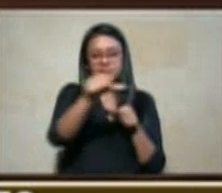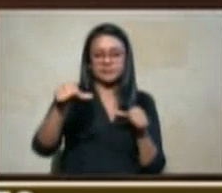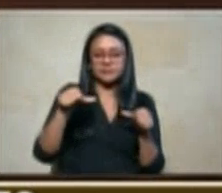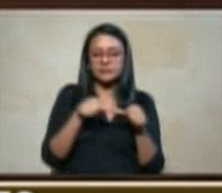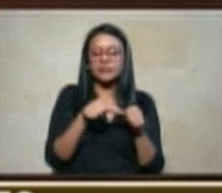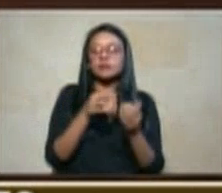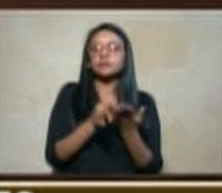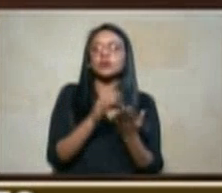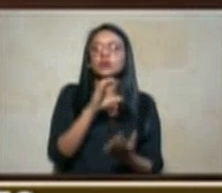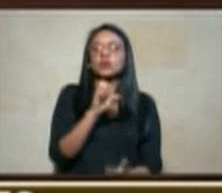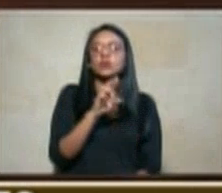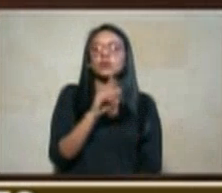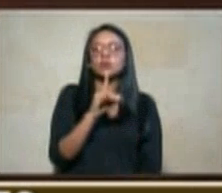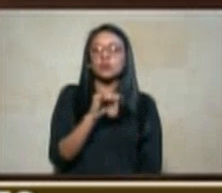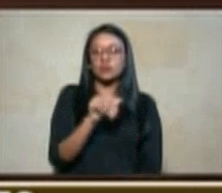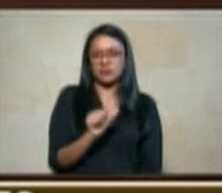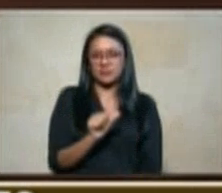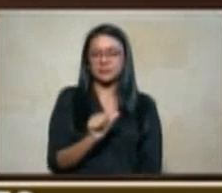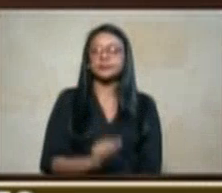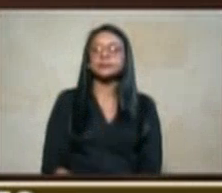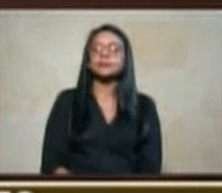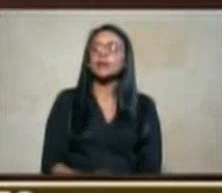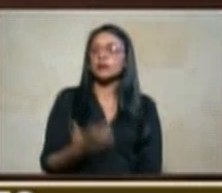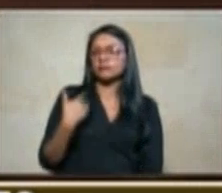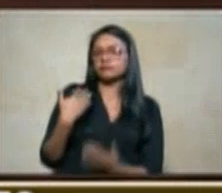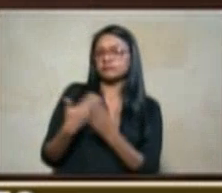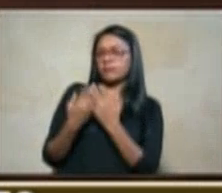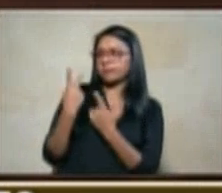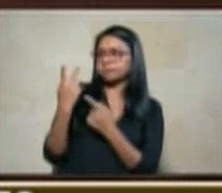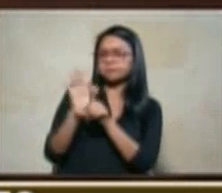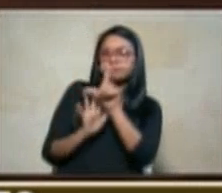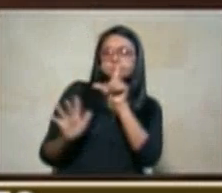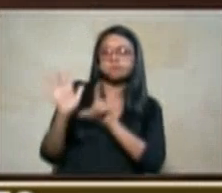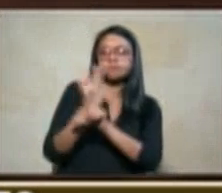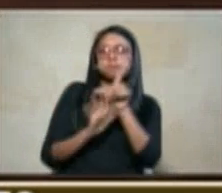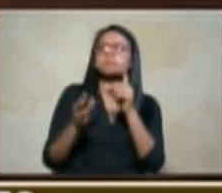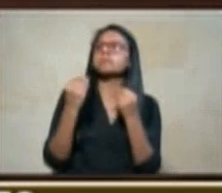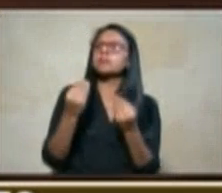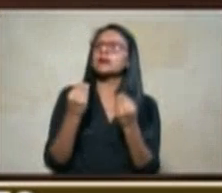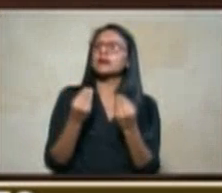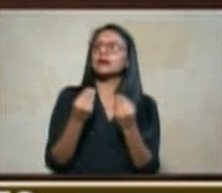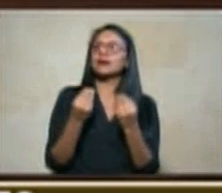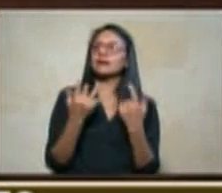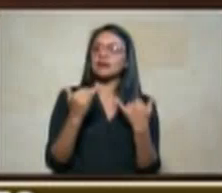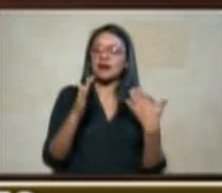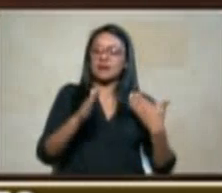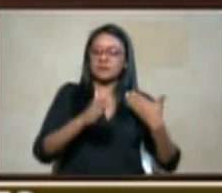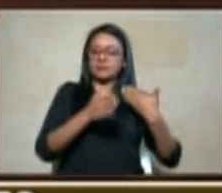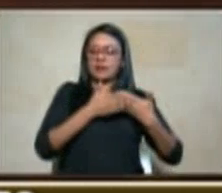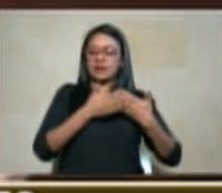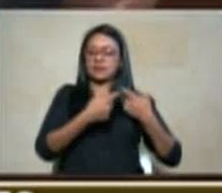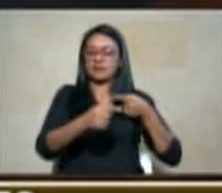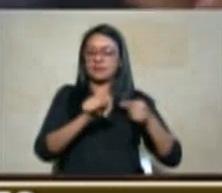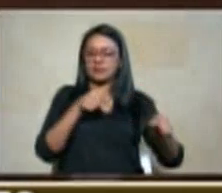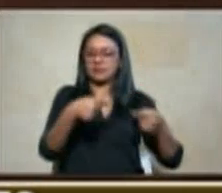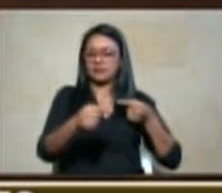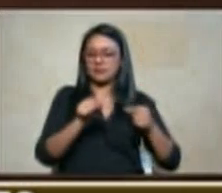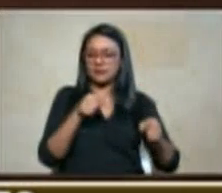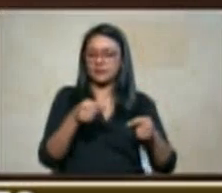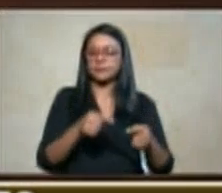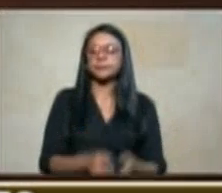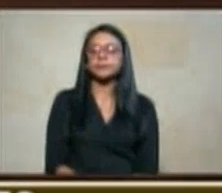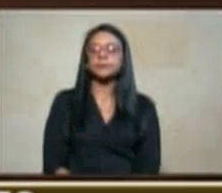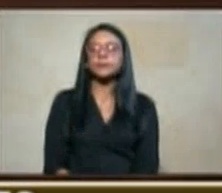antes de que se cierre este debate. Uno de los detractores de la ley de restitución que